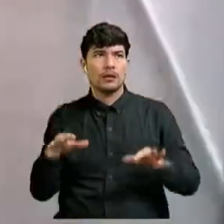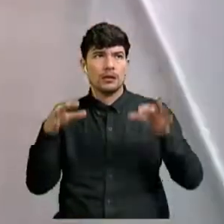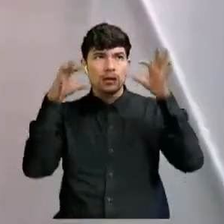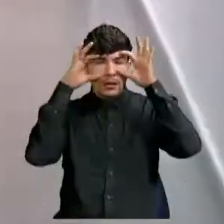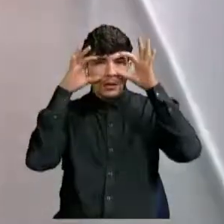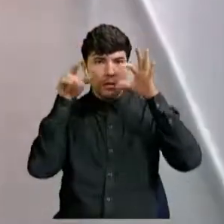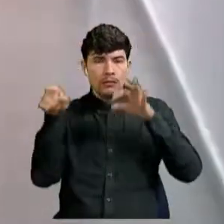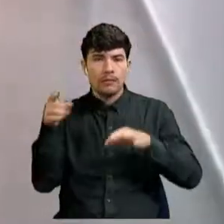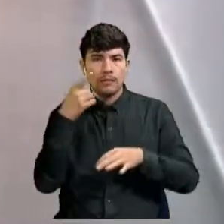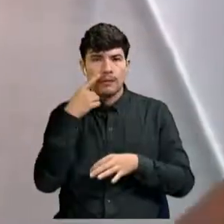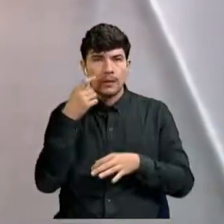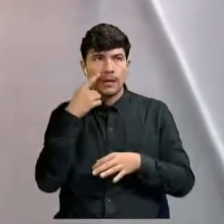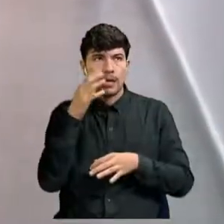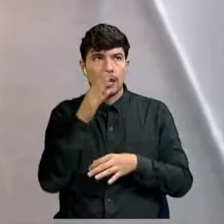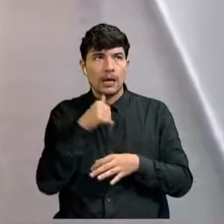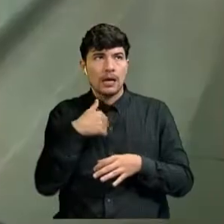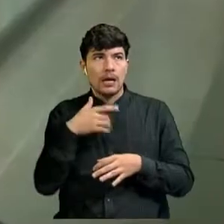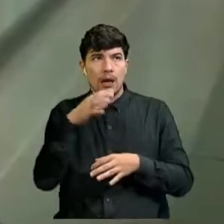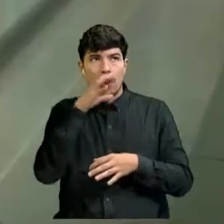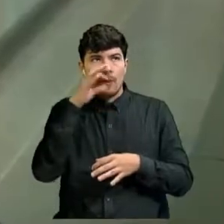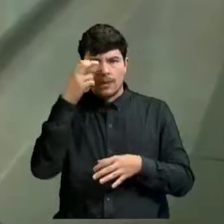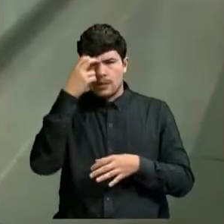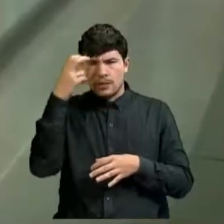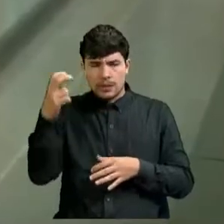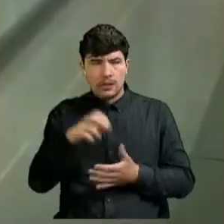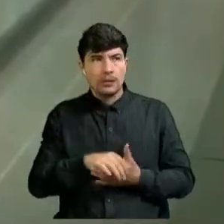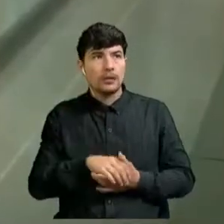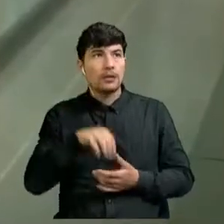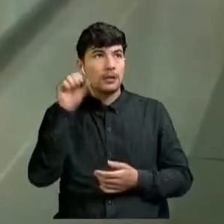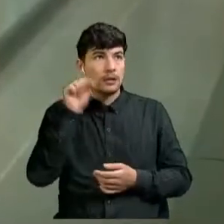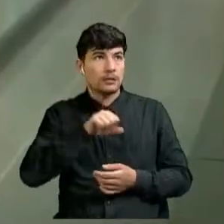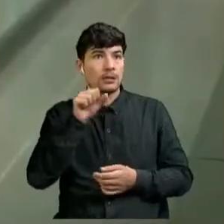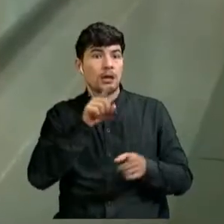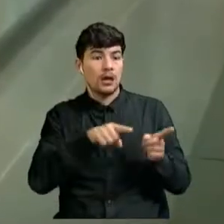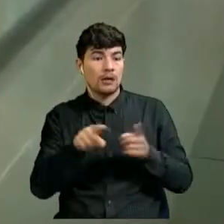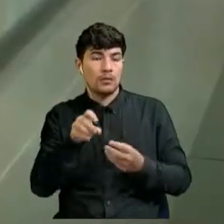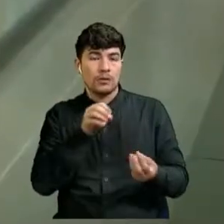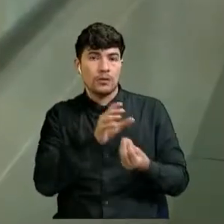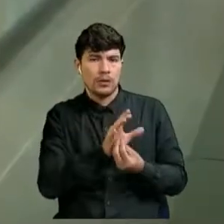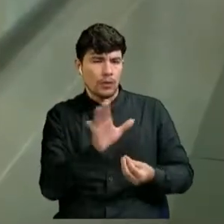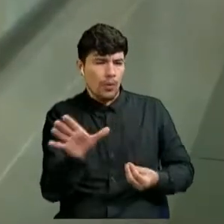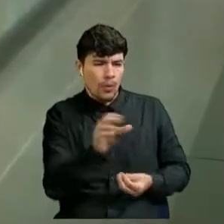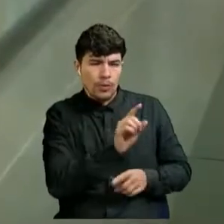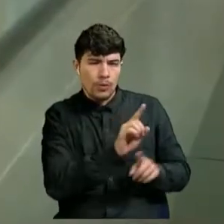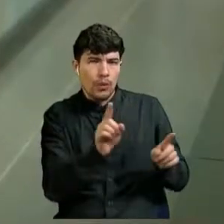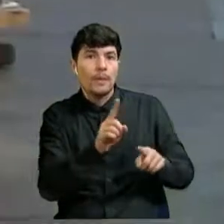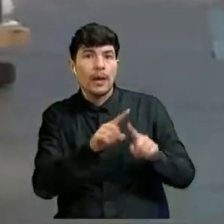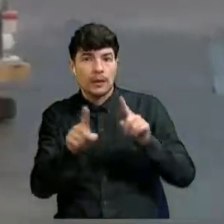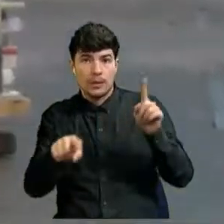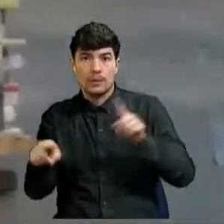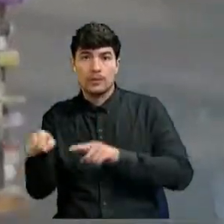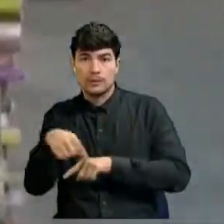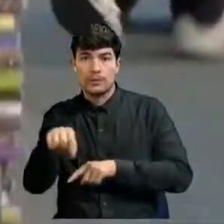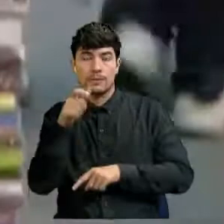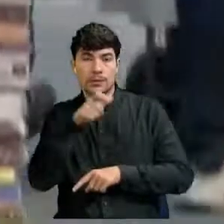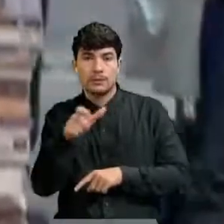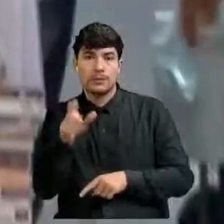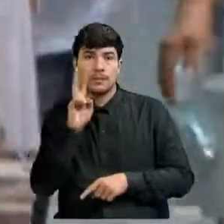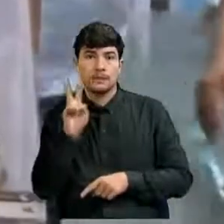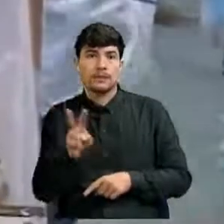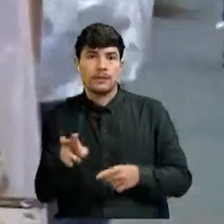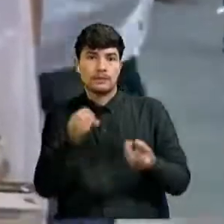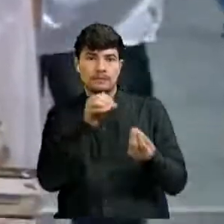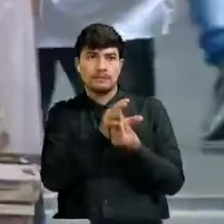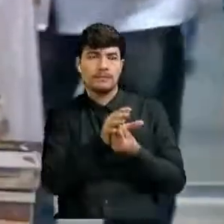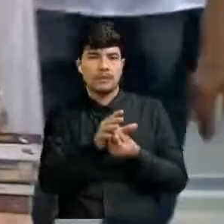sin permiso del del señor y el señor se gustó sí señor han sido agresivos no digamos que todos pero si hay unos agresivo las autoridades